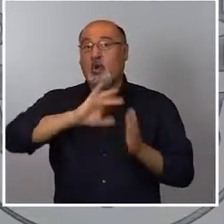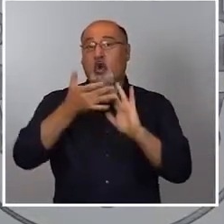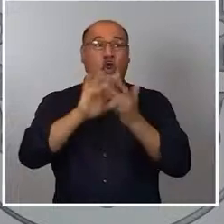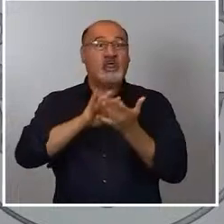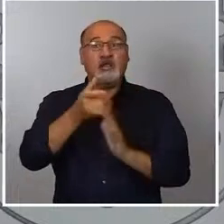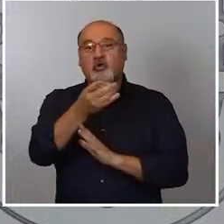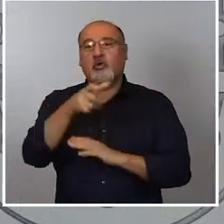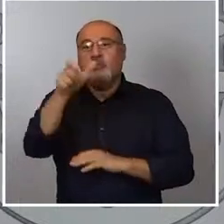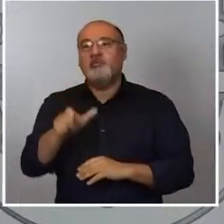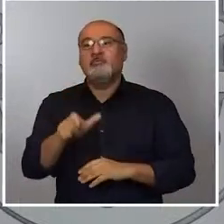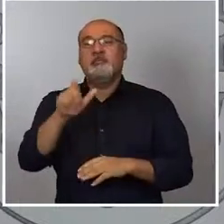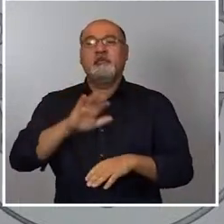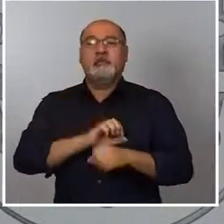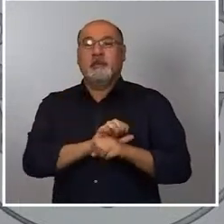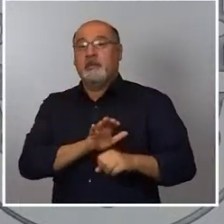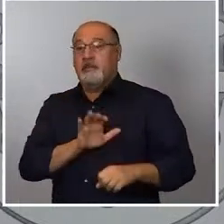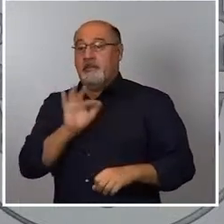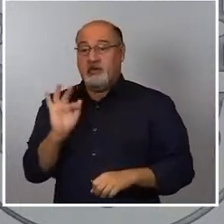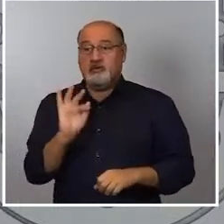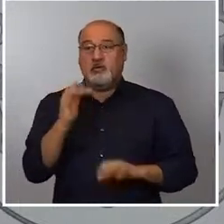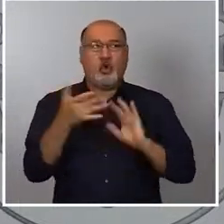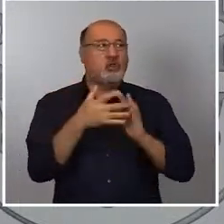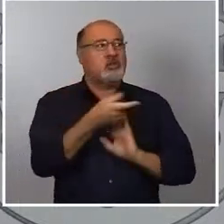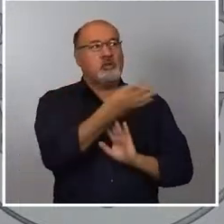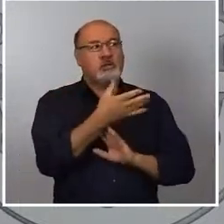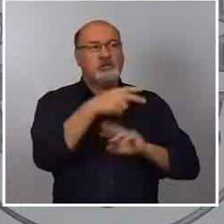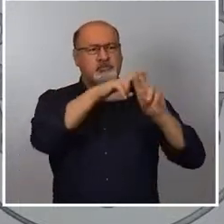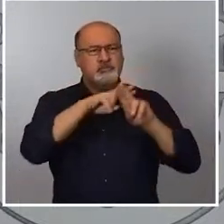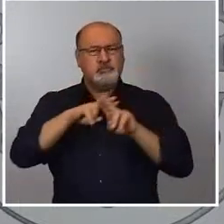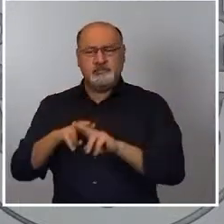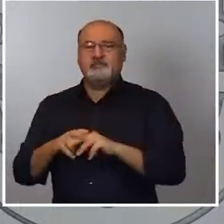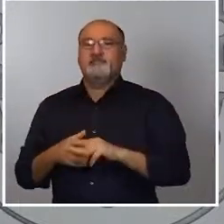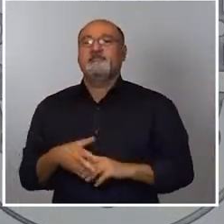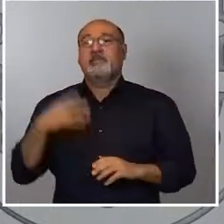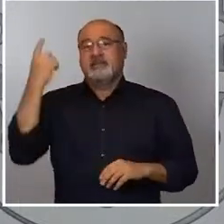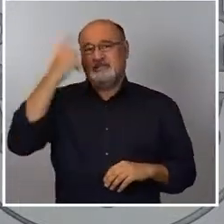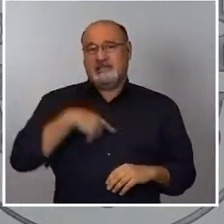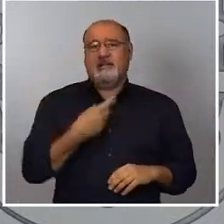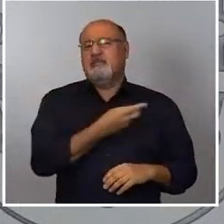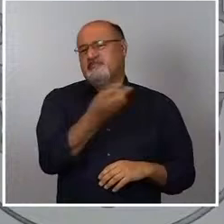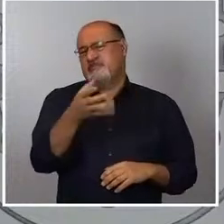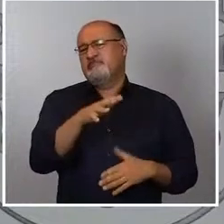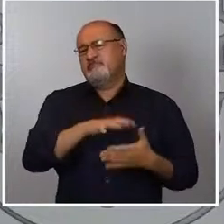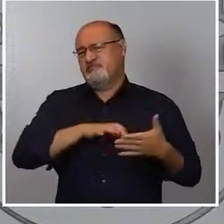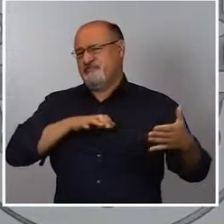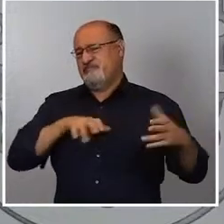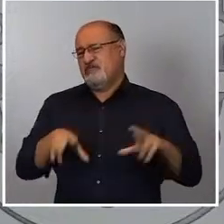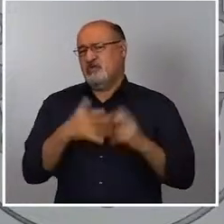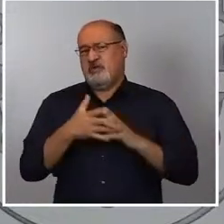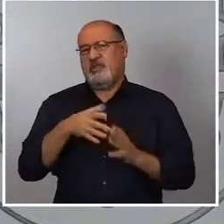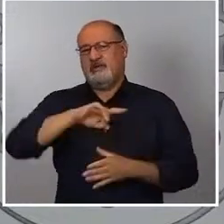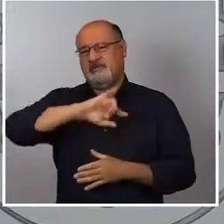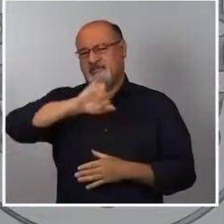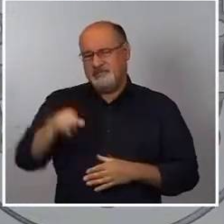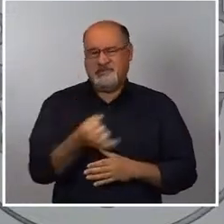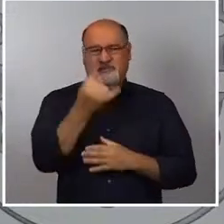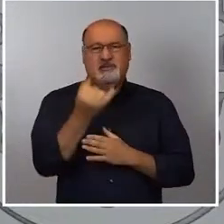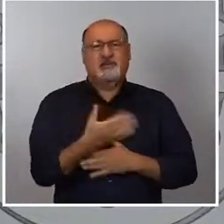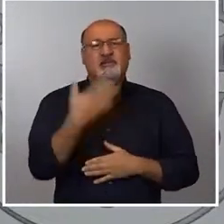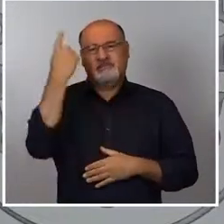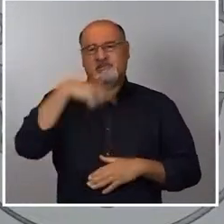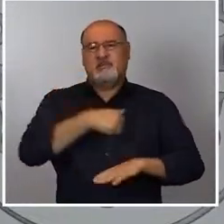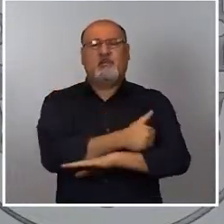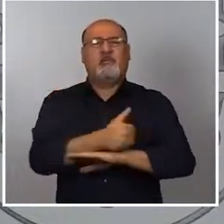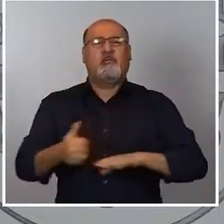con personas que son positivos sabemos que hay cansancio lo entendemos sabemos que la ciudadanía quiere recuperar